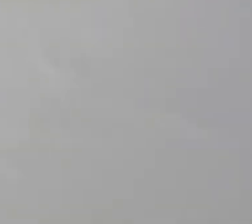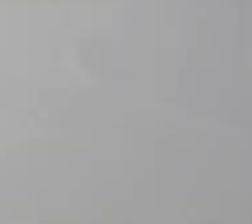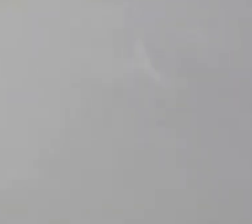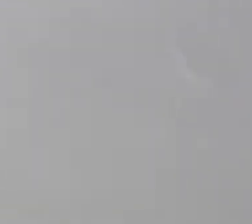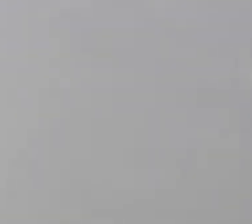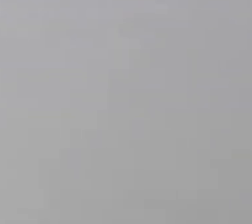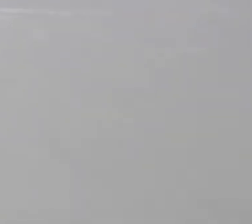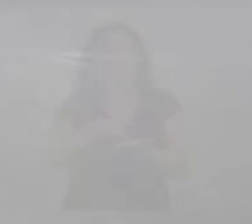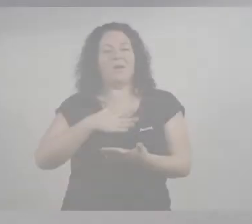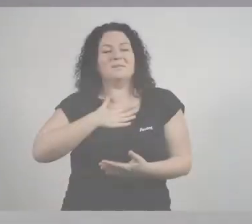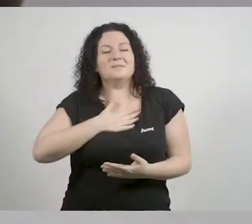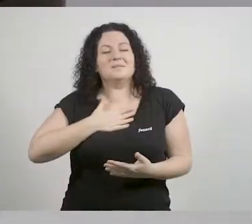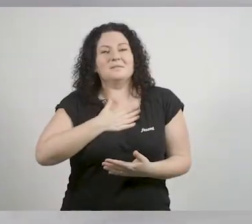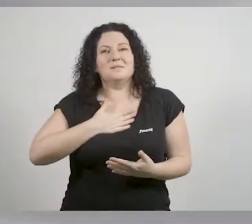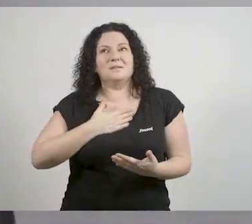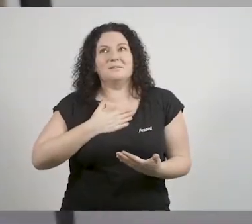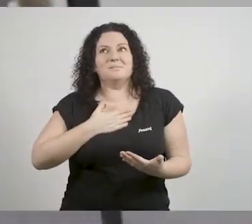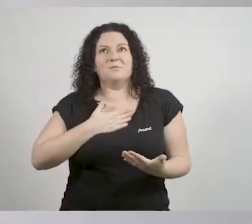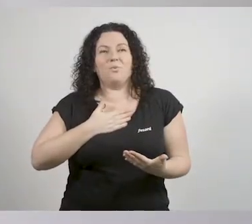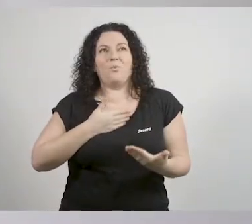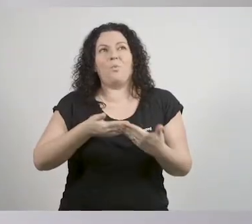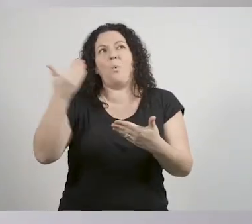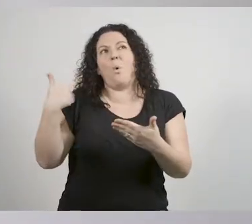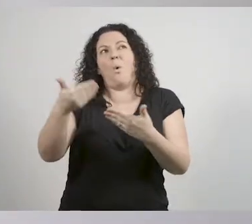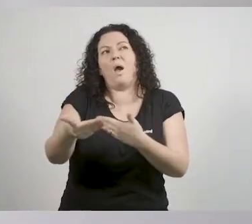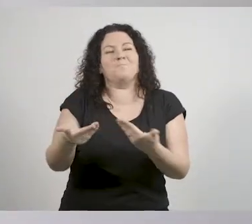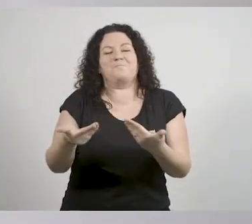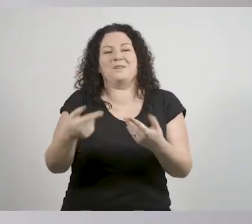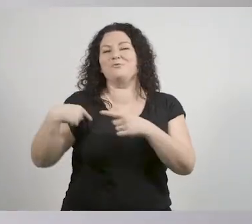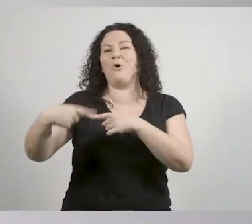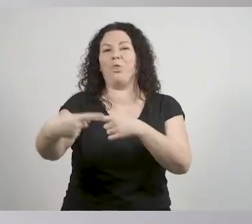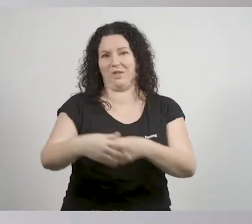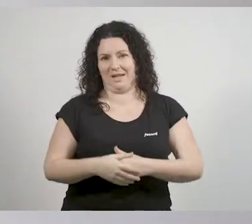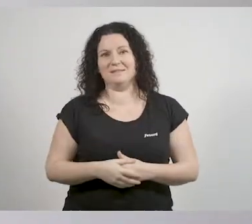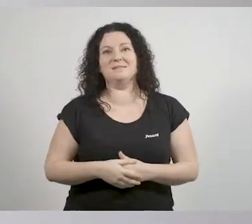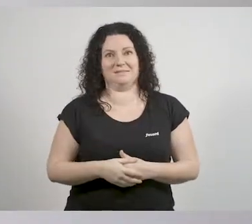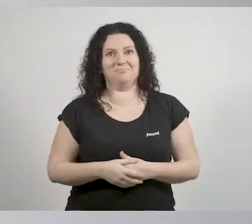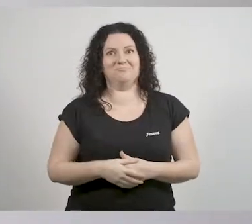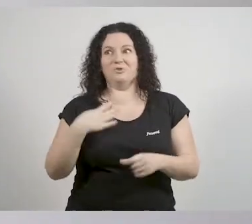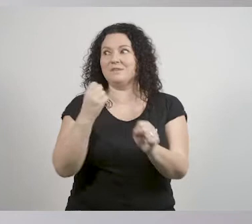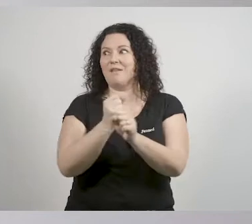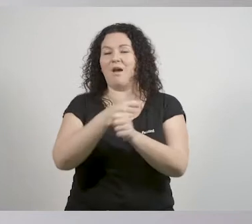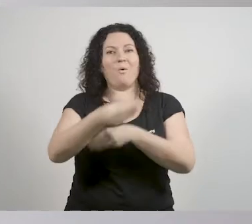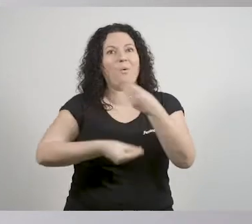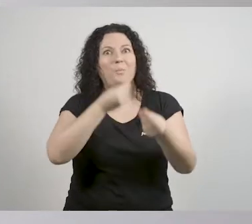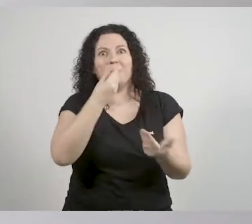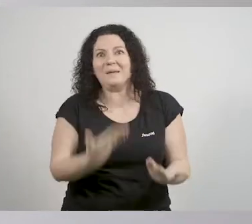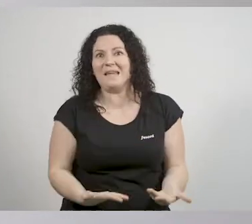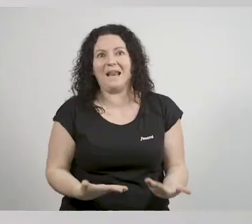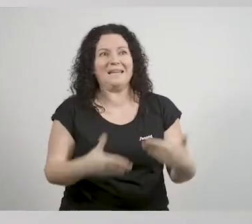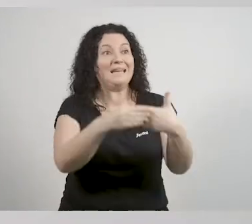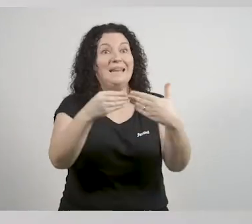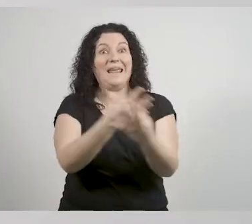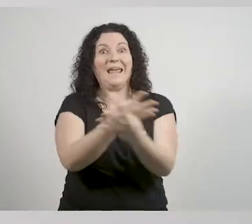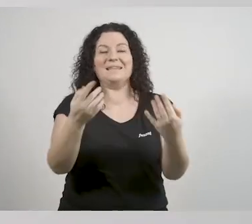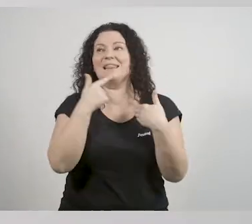La mayor satisfacción es el día a día, ¿no? Cuando tú crees que estás haciendo un trabajo bien hecho y tus clientes te